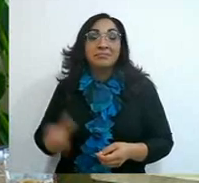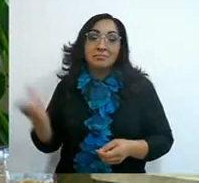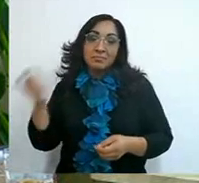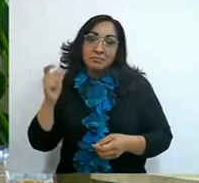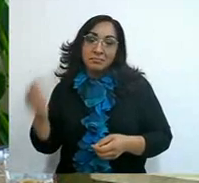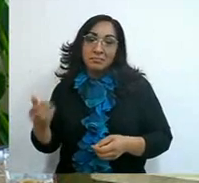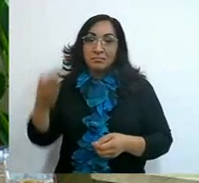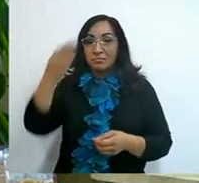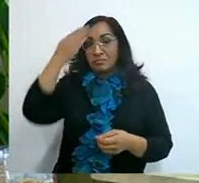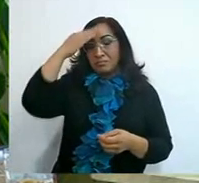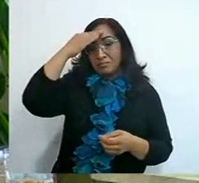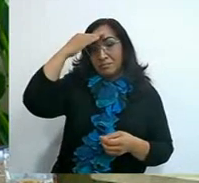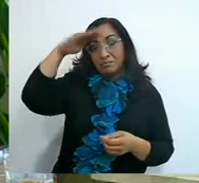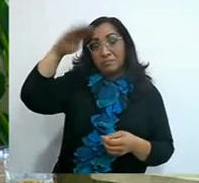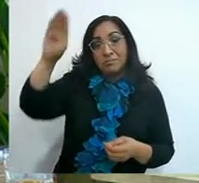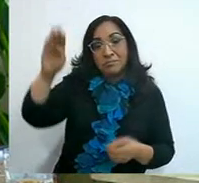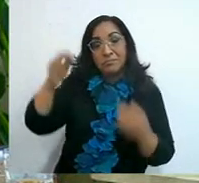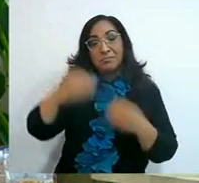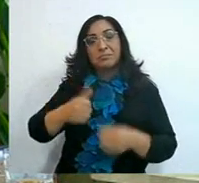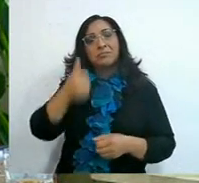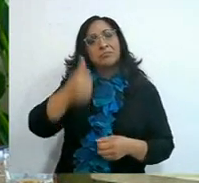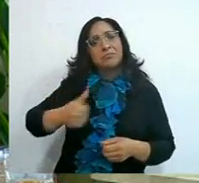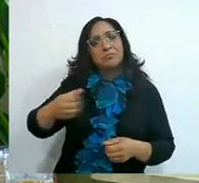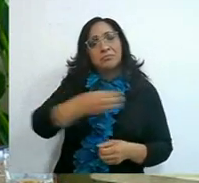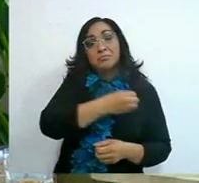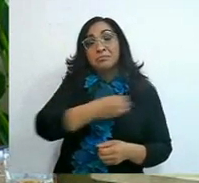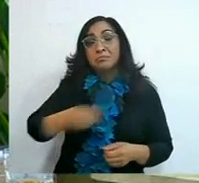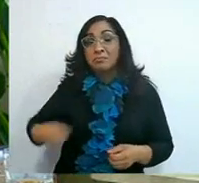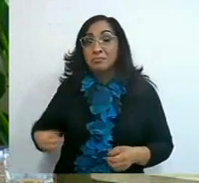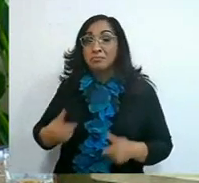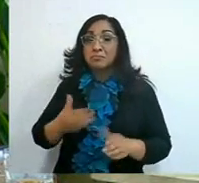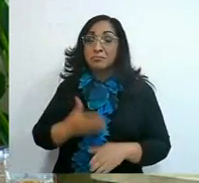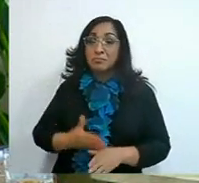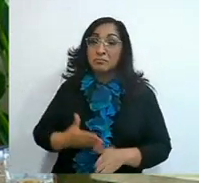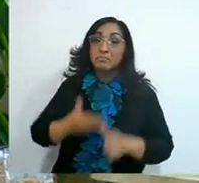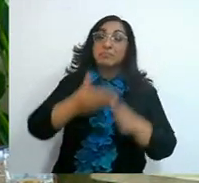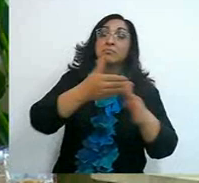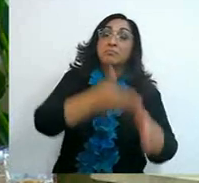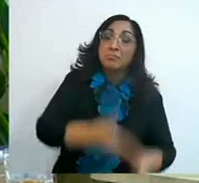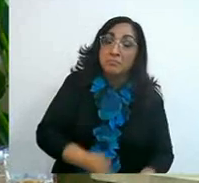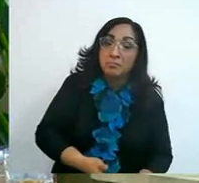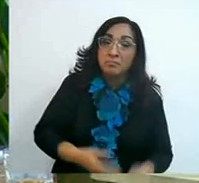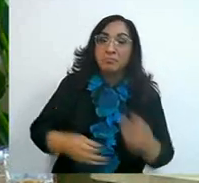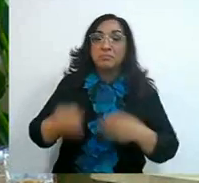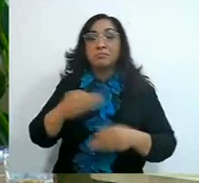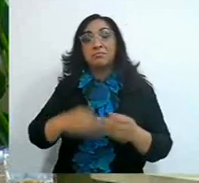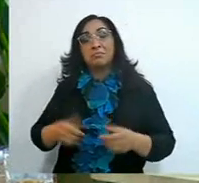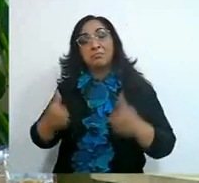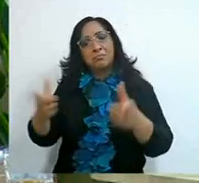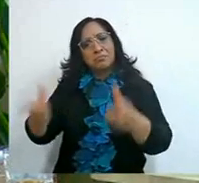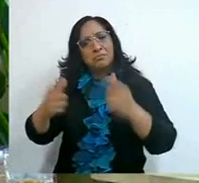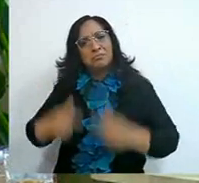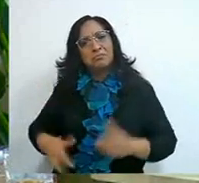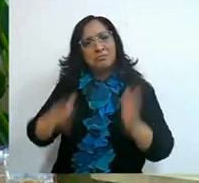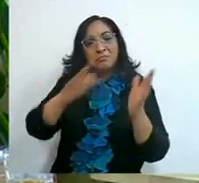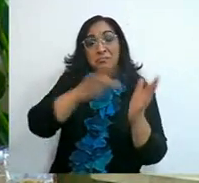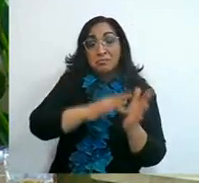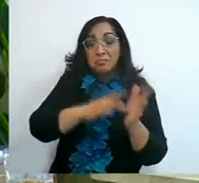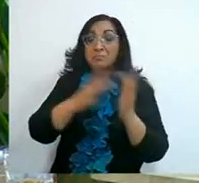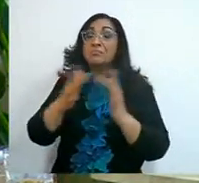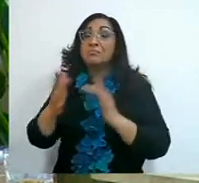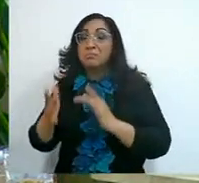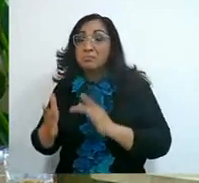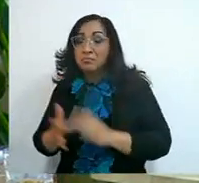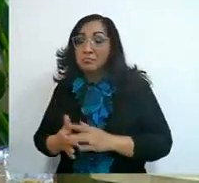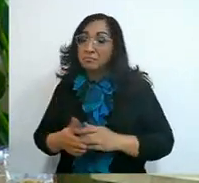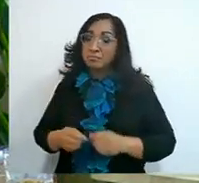aprendido a poner por obra cada mandamiento conforme a la gracia en Jesucristo, porque no estamos